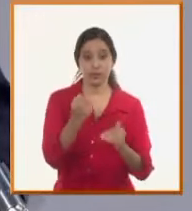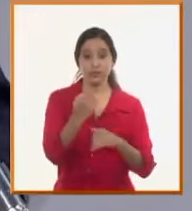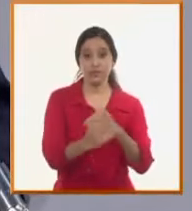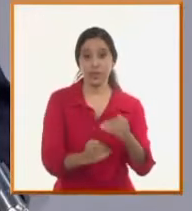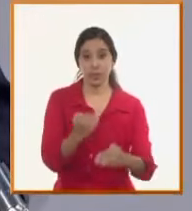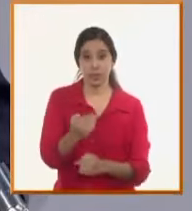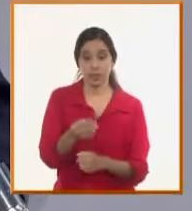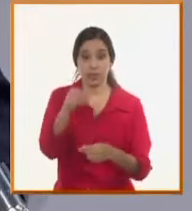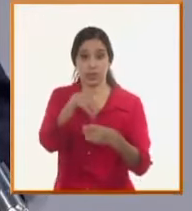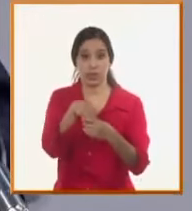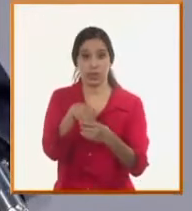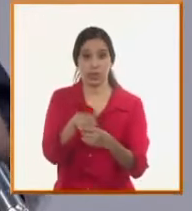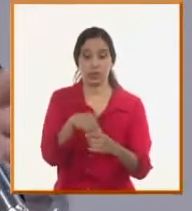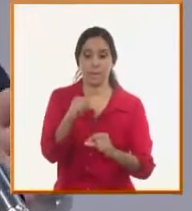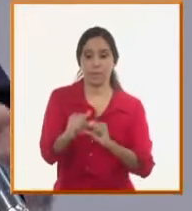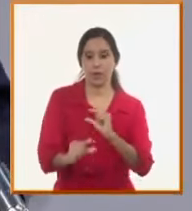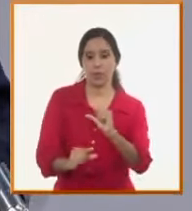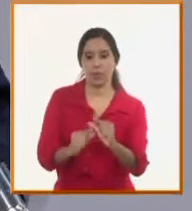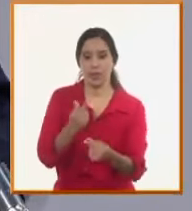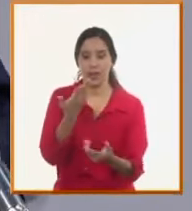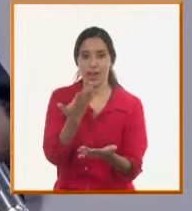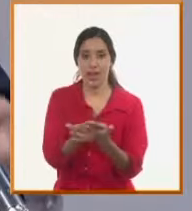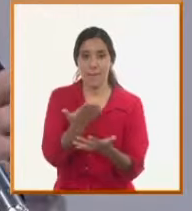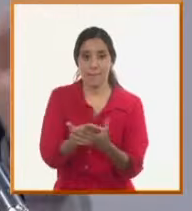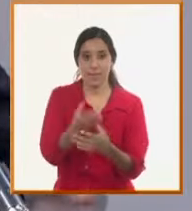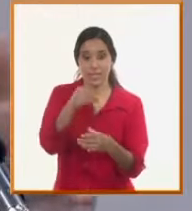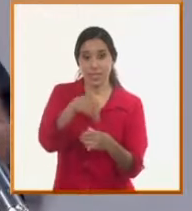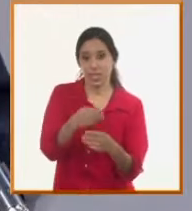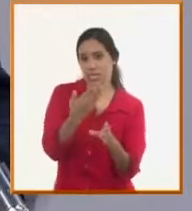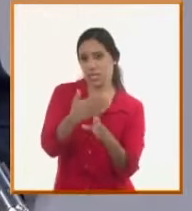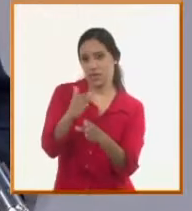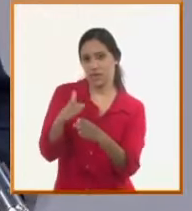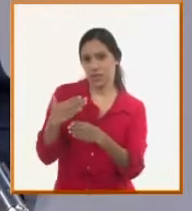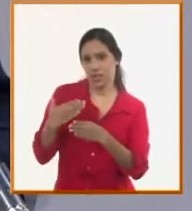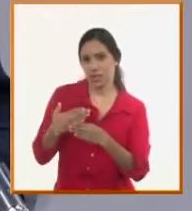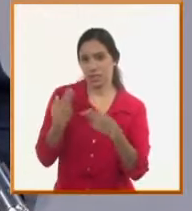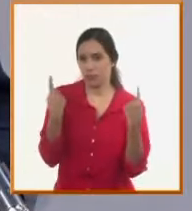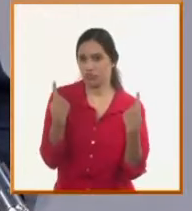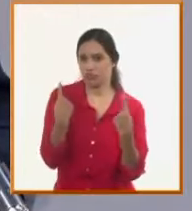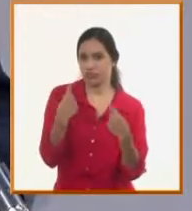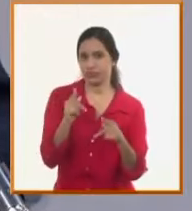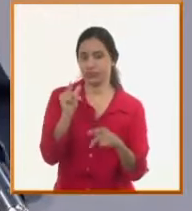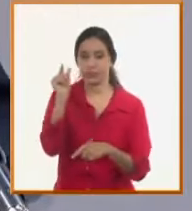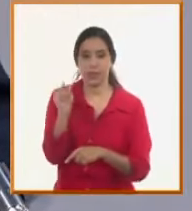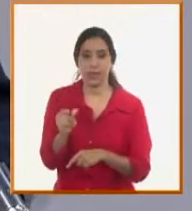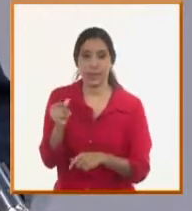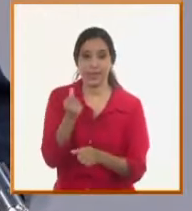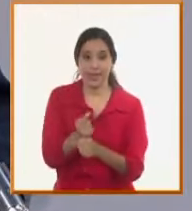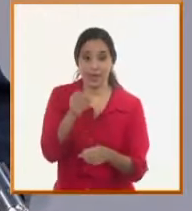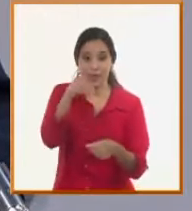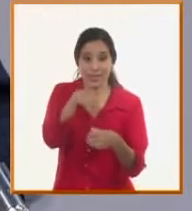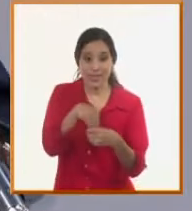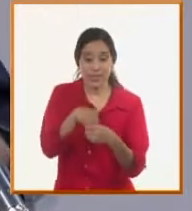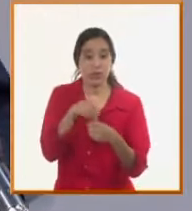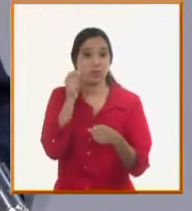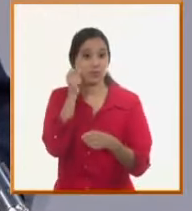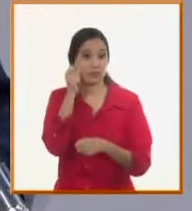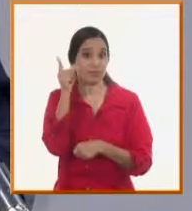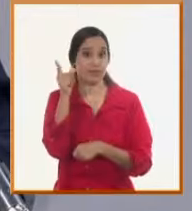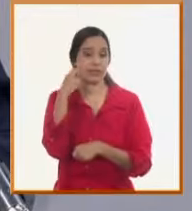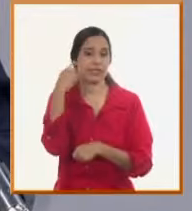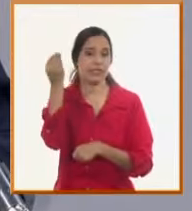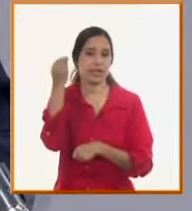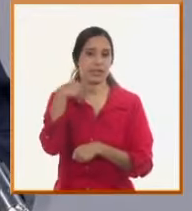va, la empresa a través de sus expertos y de los agentes con más experiencia y